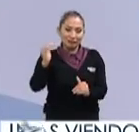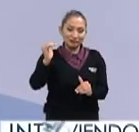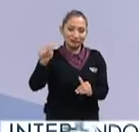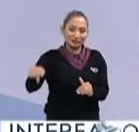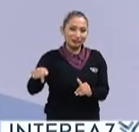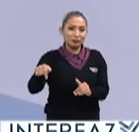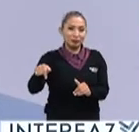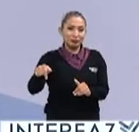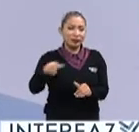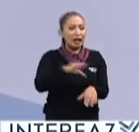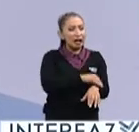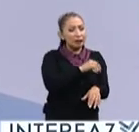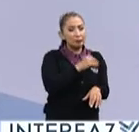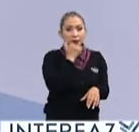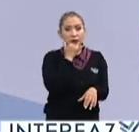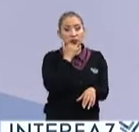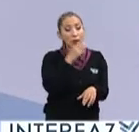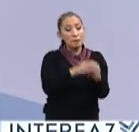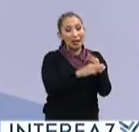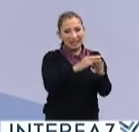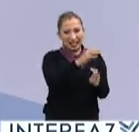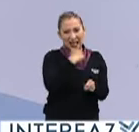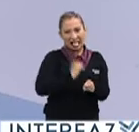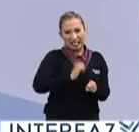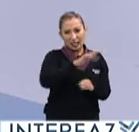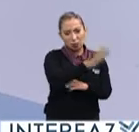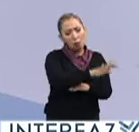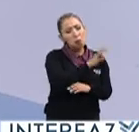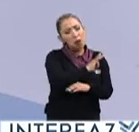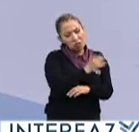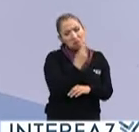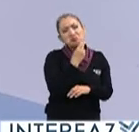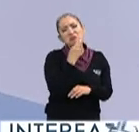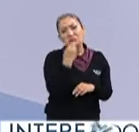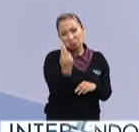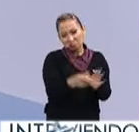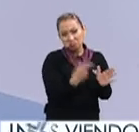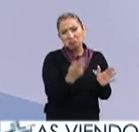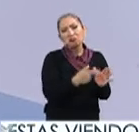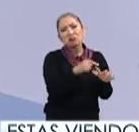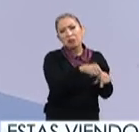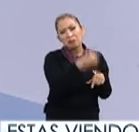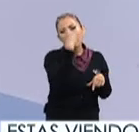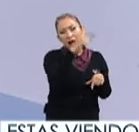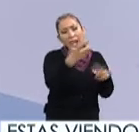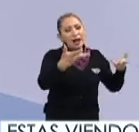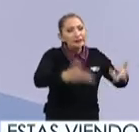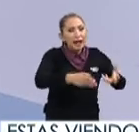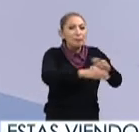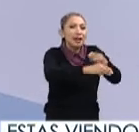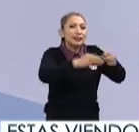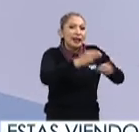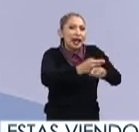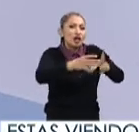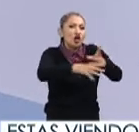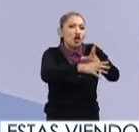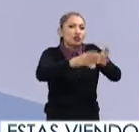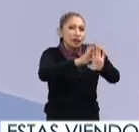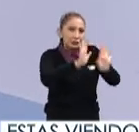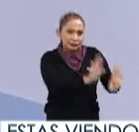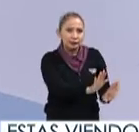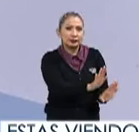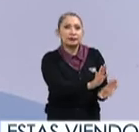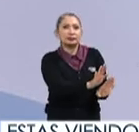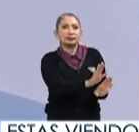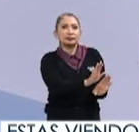embargo, los recursos fósiles van a seguir siendo muy necesarios para la producción de materias primas. Claro. Es